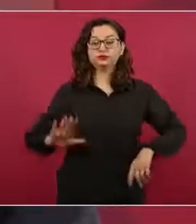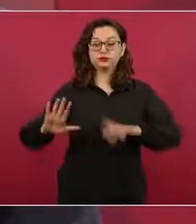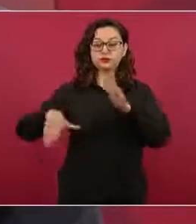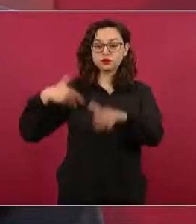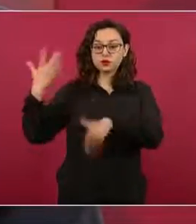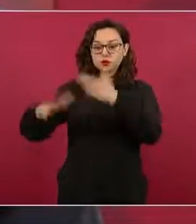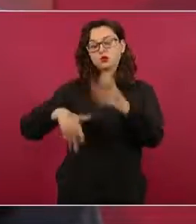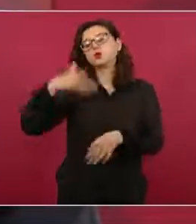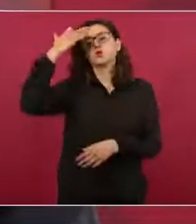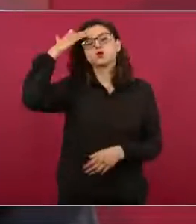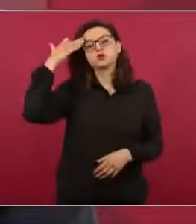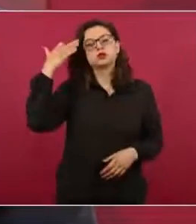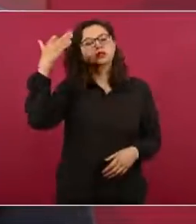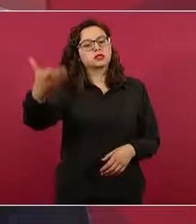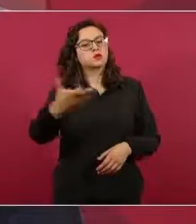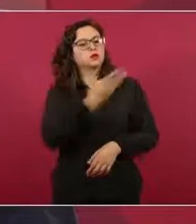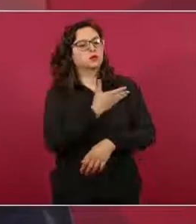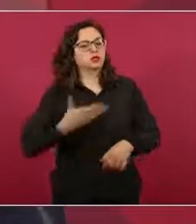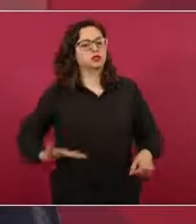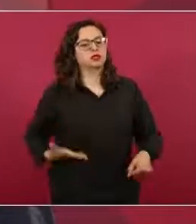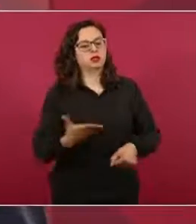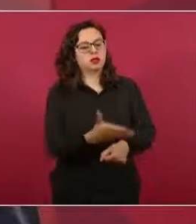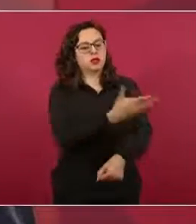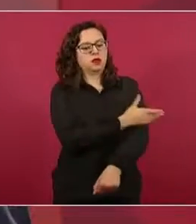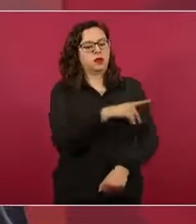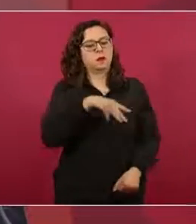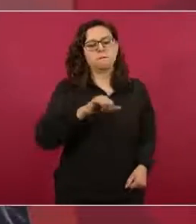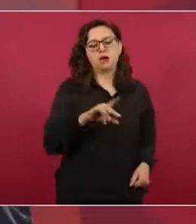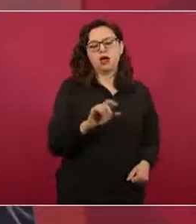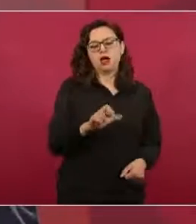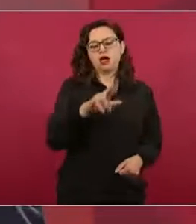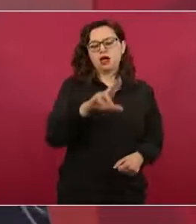viene el periodo del interinato,